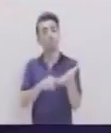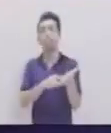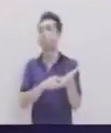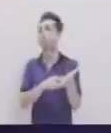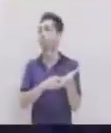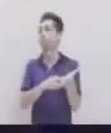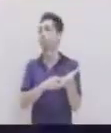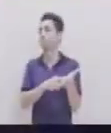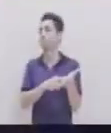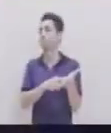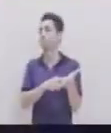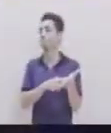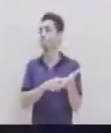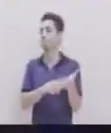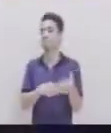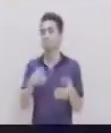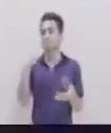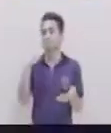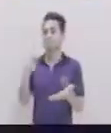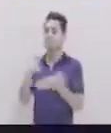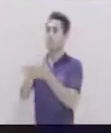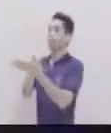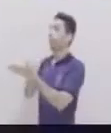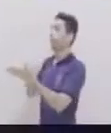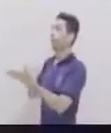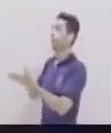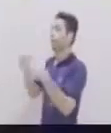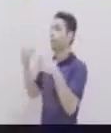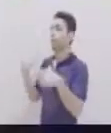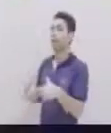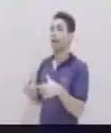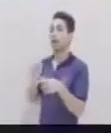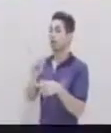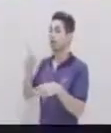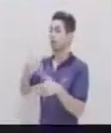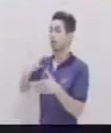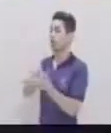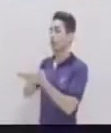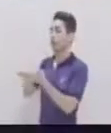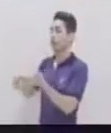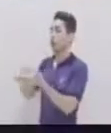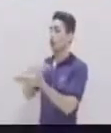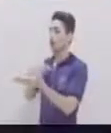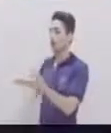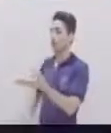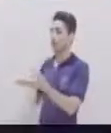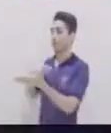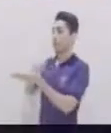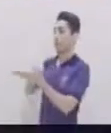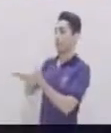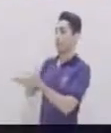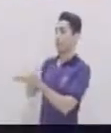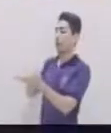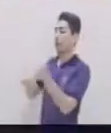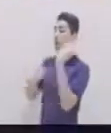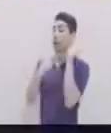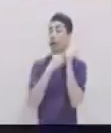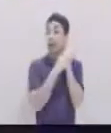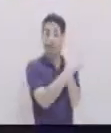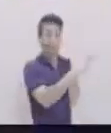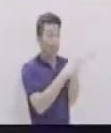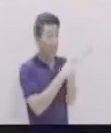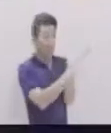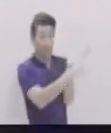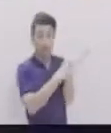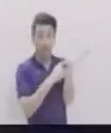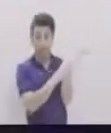de esta manera, los platos típicos de Guatemala. Yo vivo en Guatemala. Guatemala es mi país.